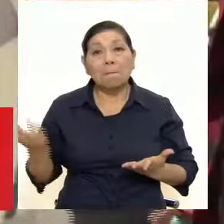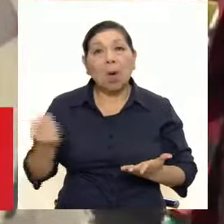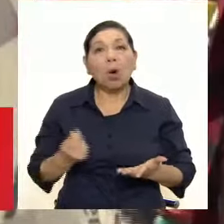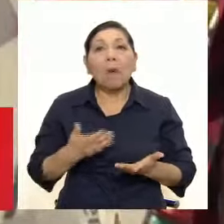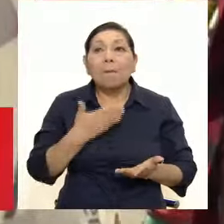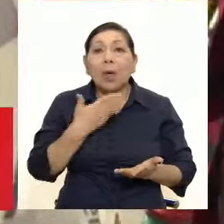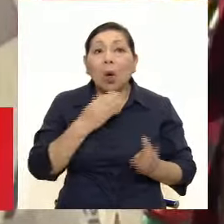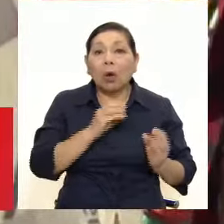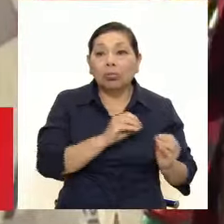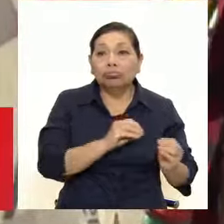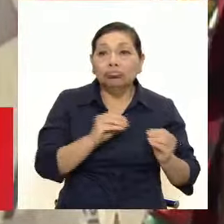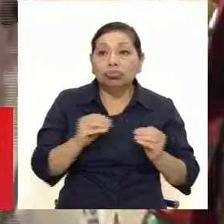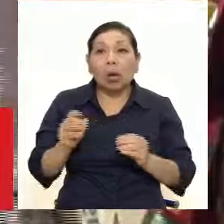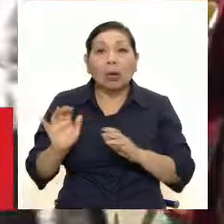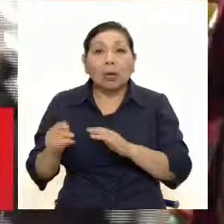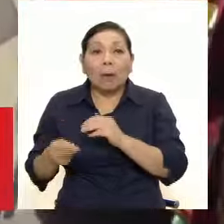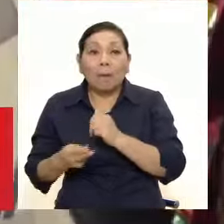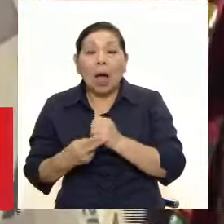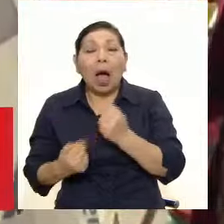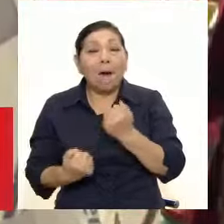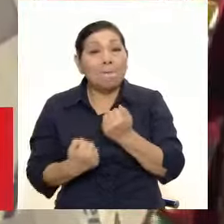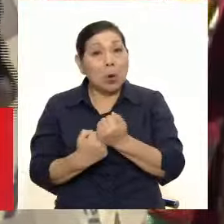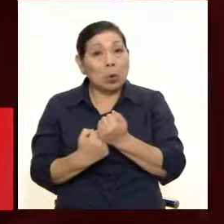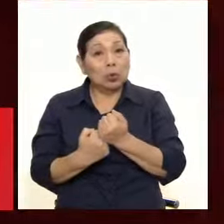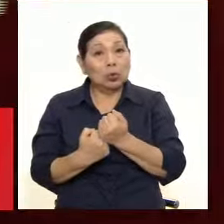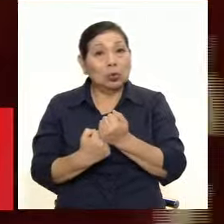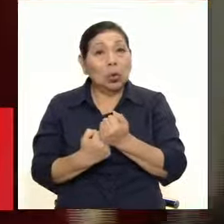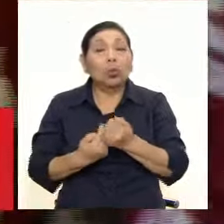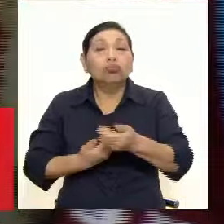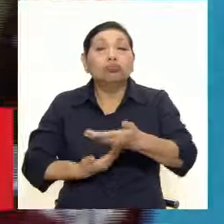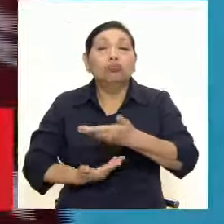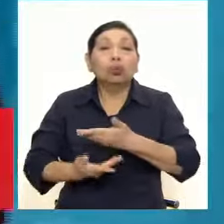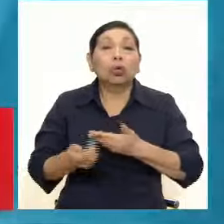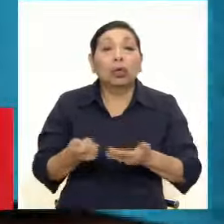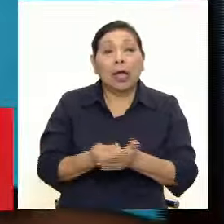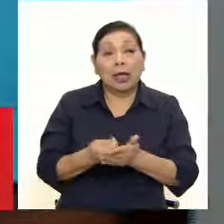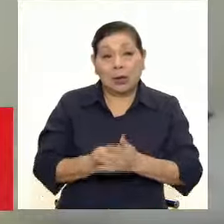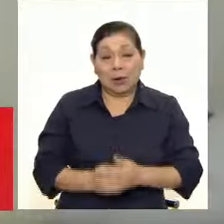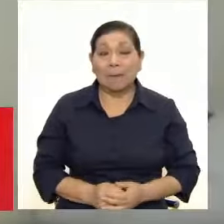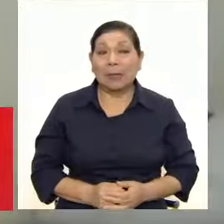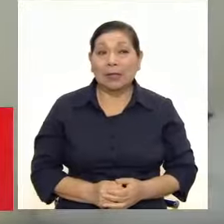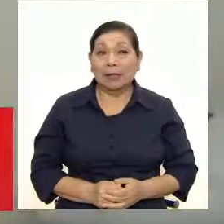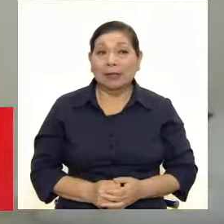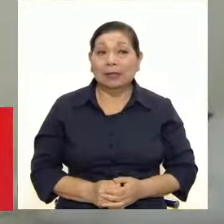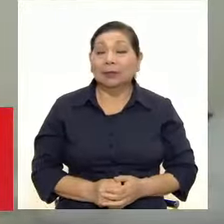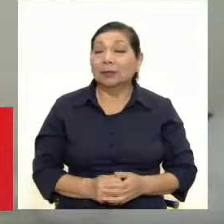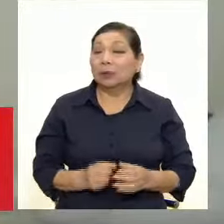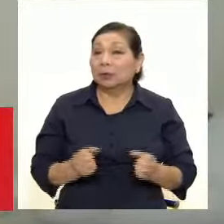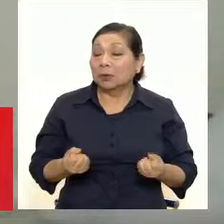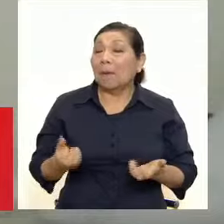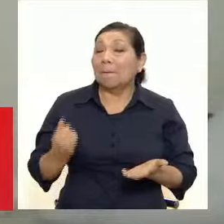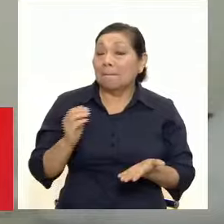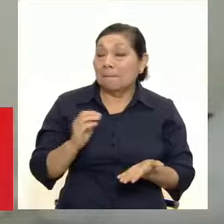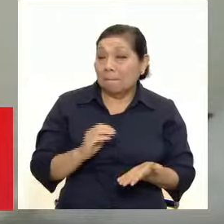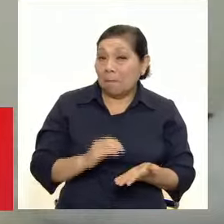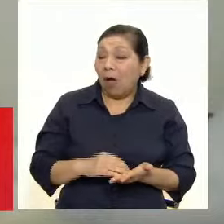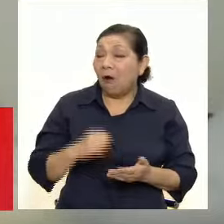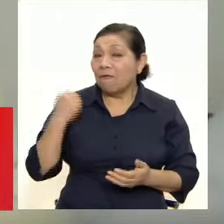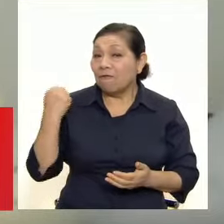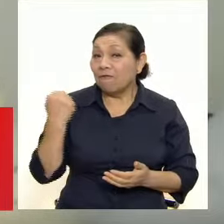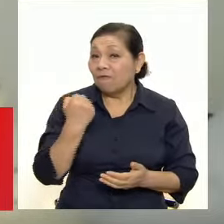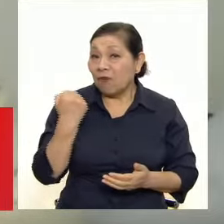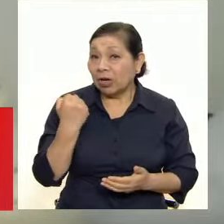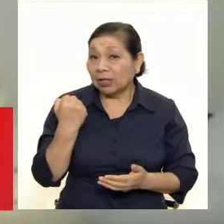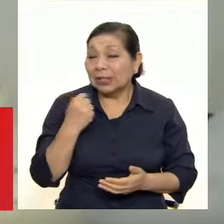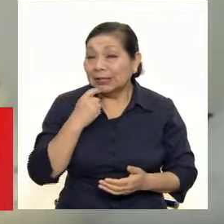por atesorarla como moneda de refugio y realizar sus transacciones económicas. Se ha hecho más potente